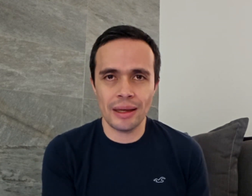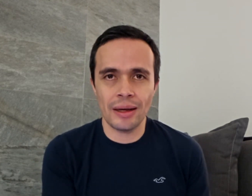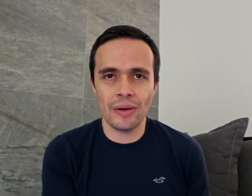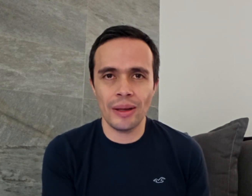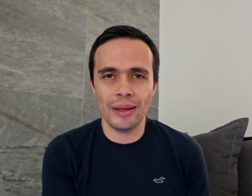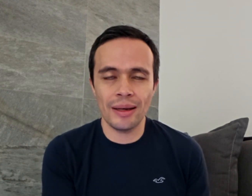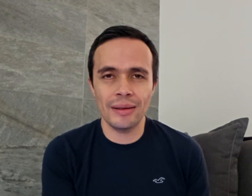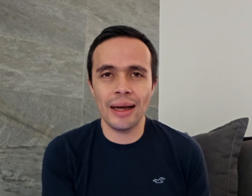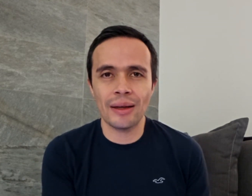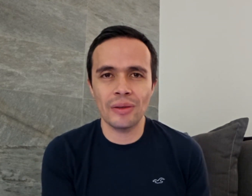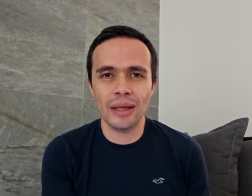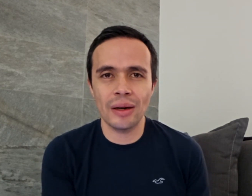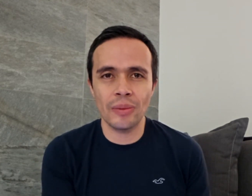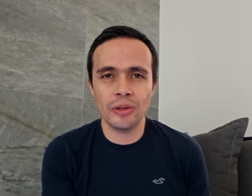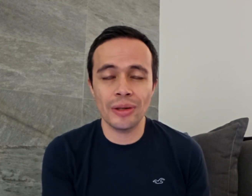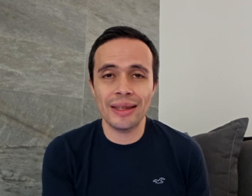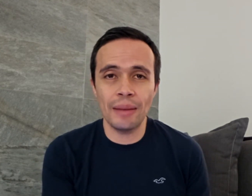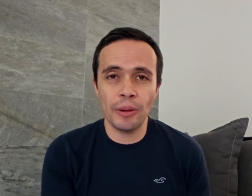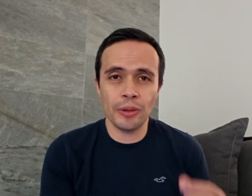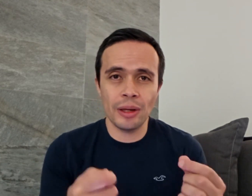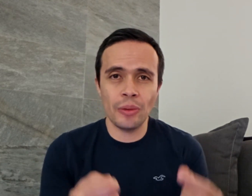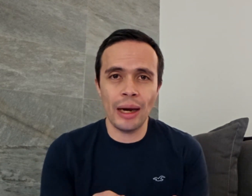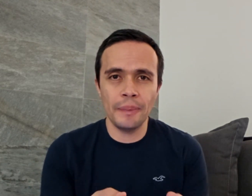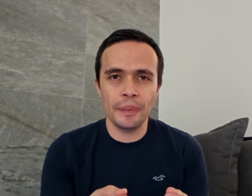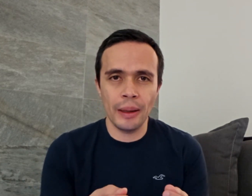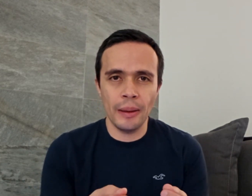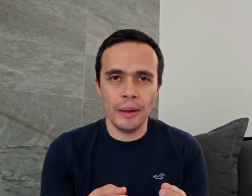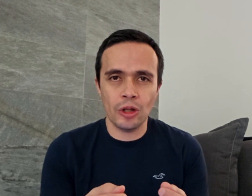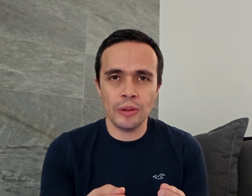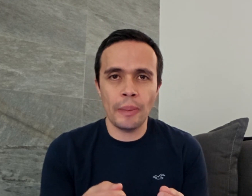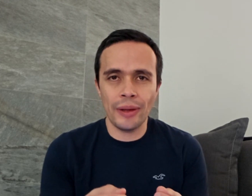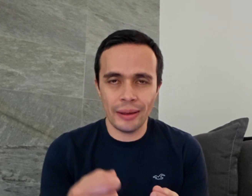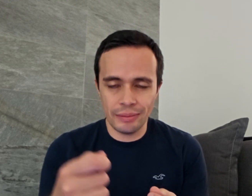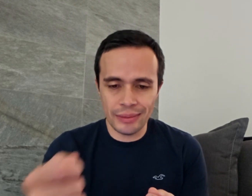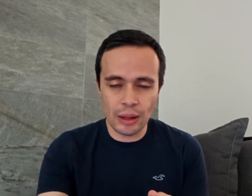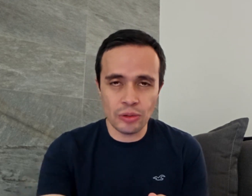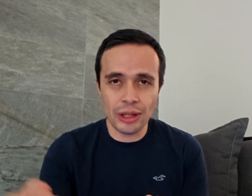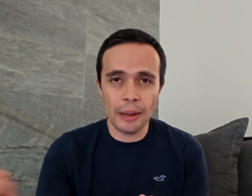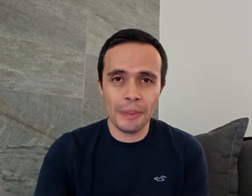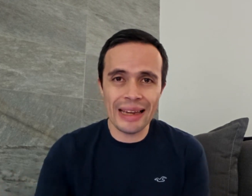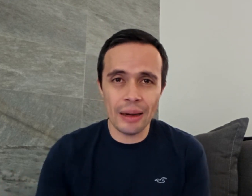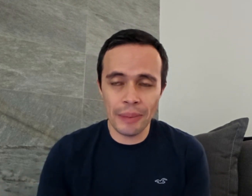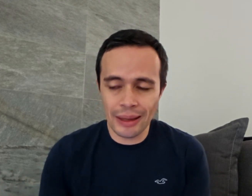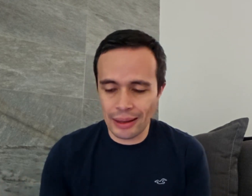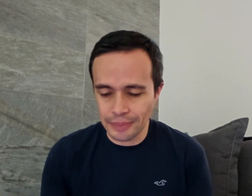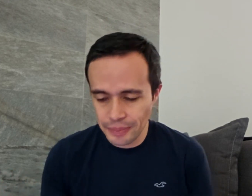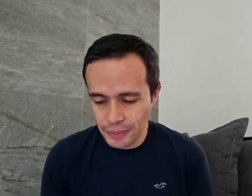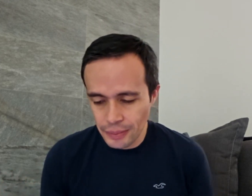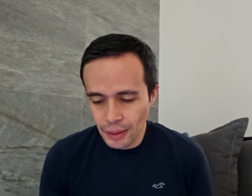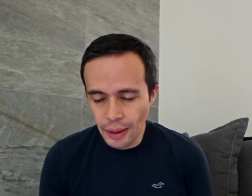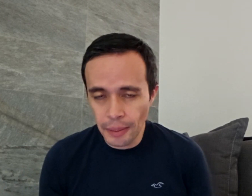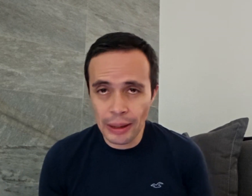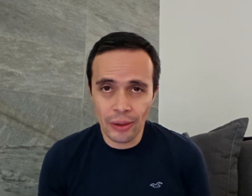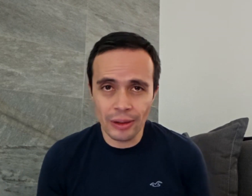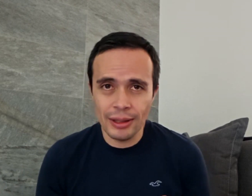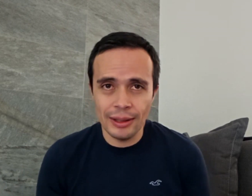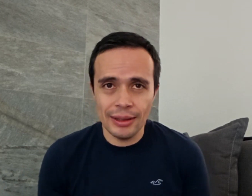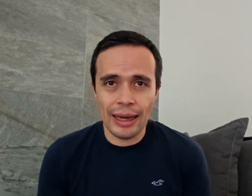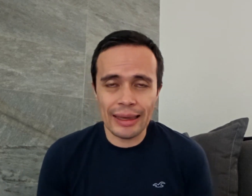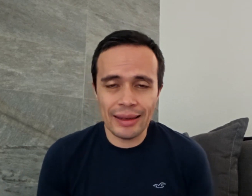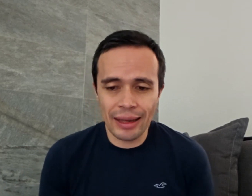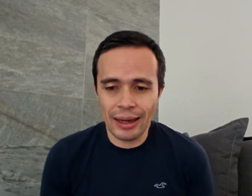juezas que cometan actos de corrupción y el propio tribunal los va a poder denunciar penalmente.